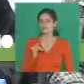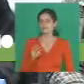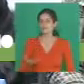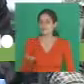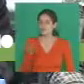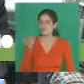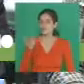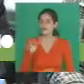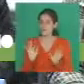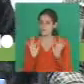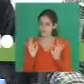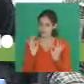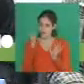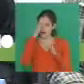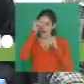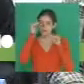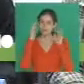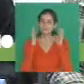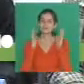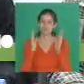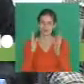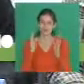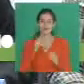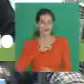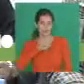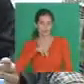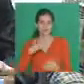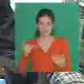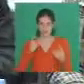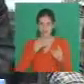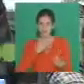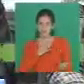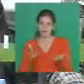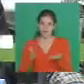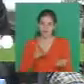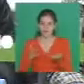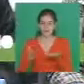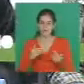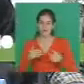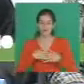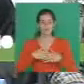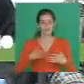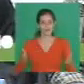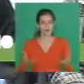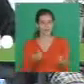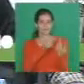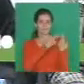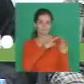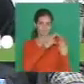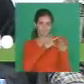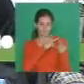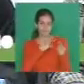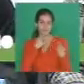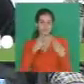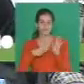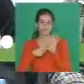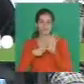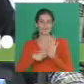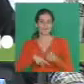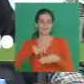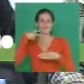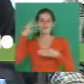sensibles, de especial atención, para que nosotros, como servidores y servidoras públicas, responsables de llevar